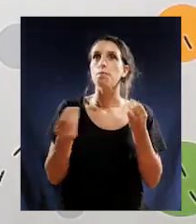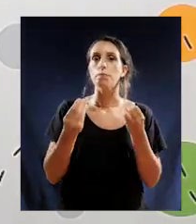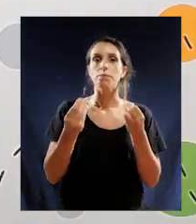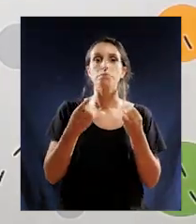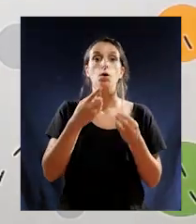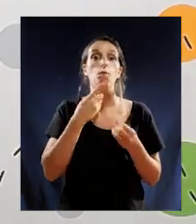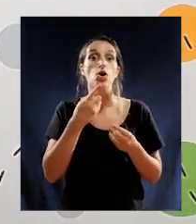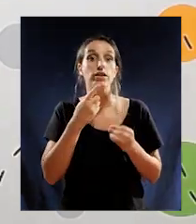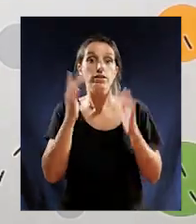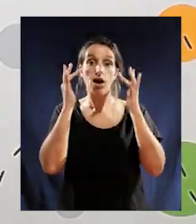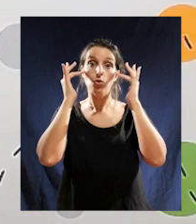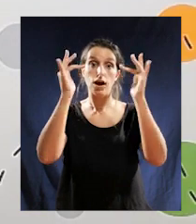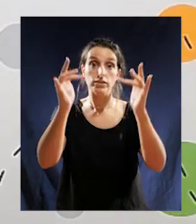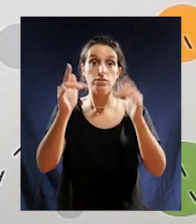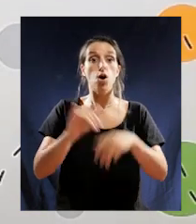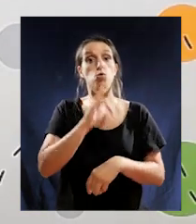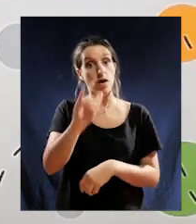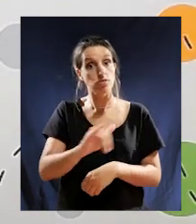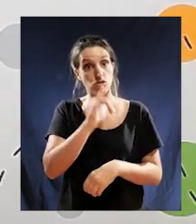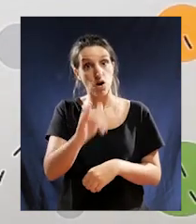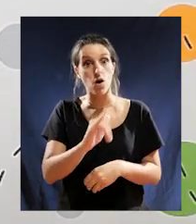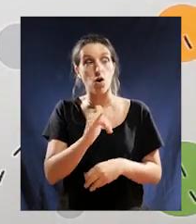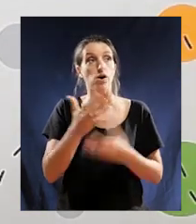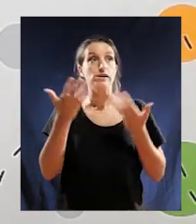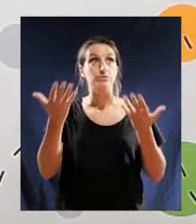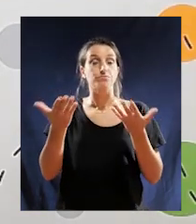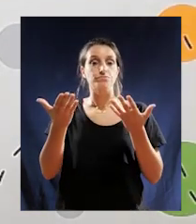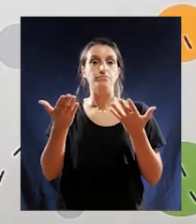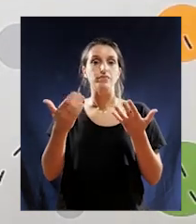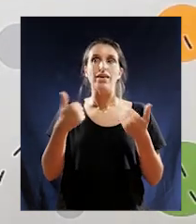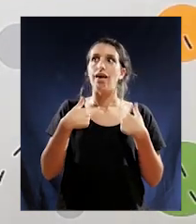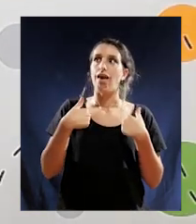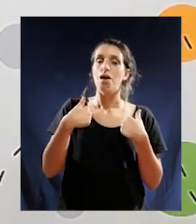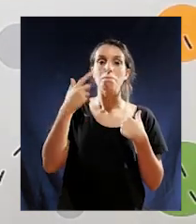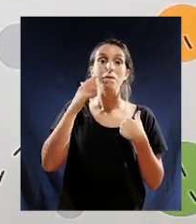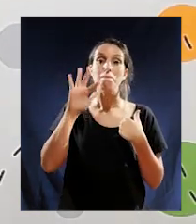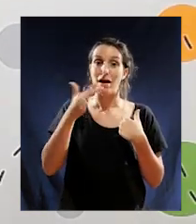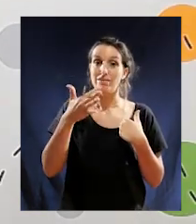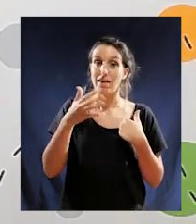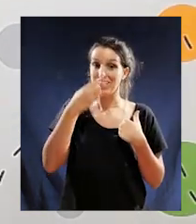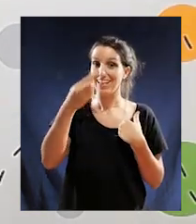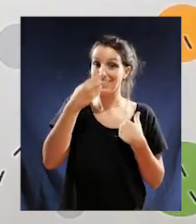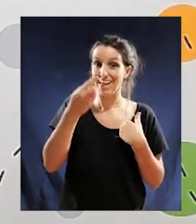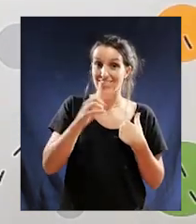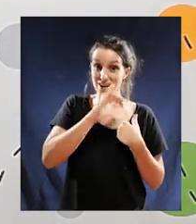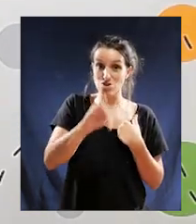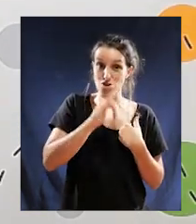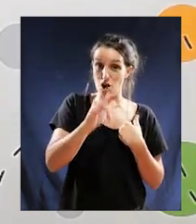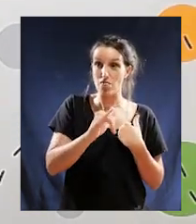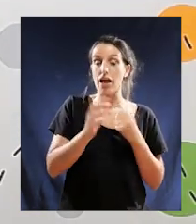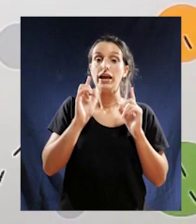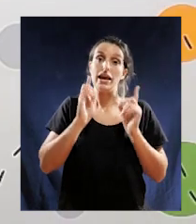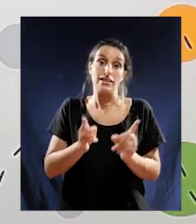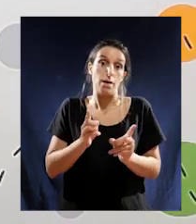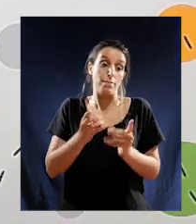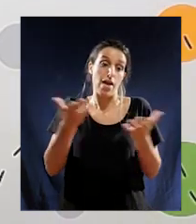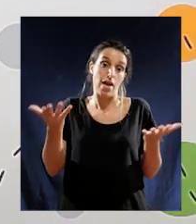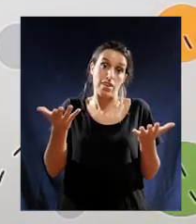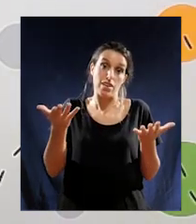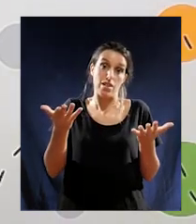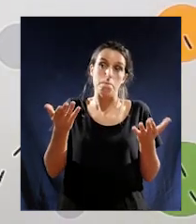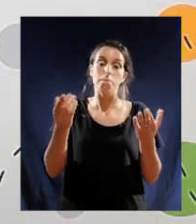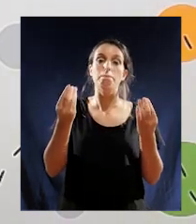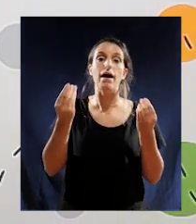lado de la de la política educativa de sus cuentos que que me parece que es más que pertinente y también por